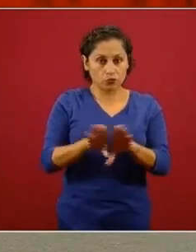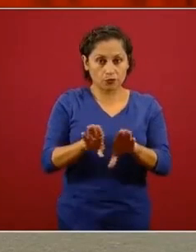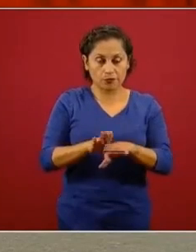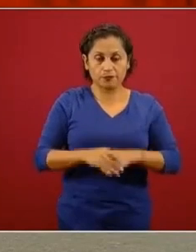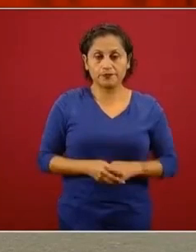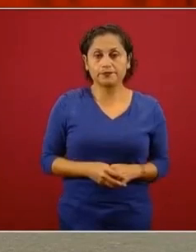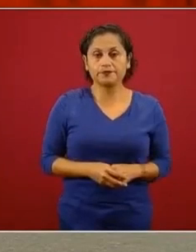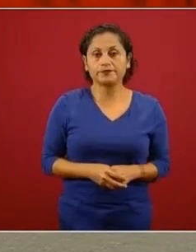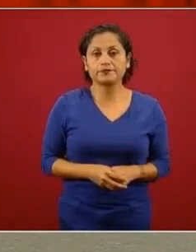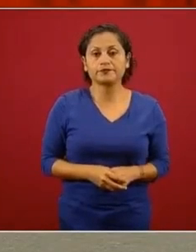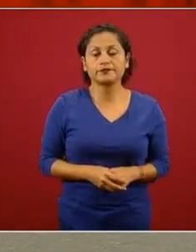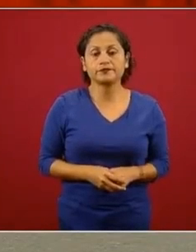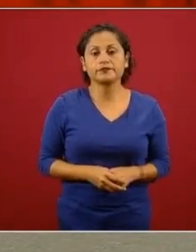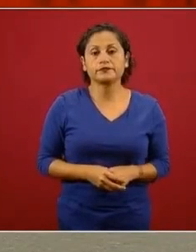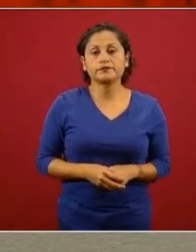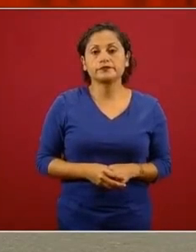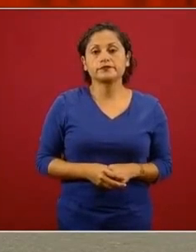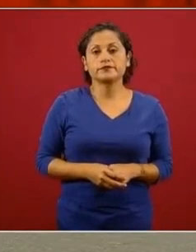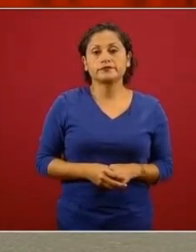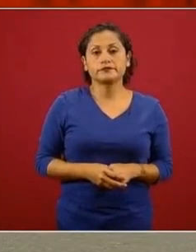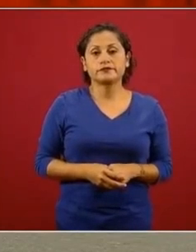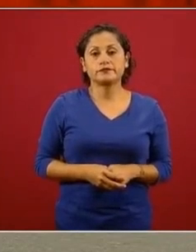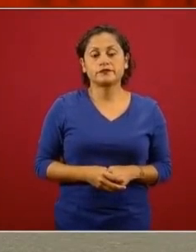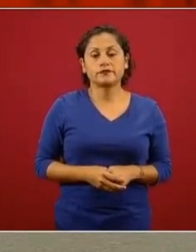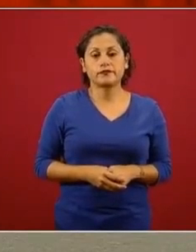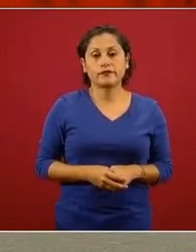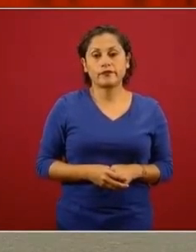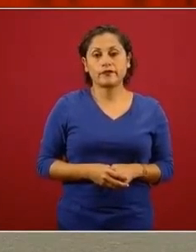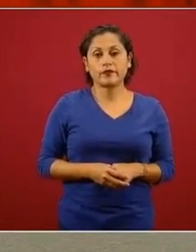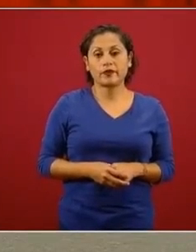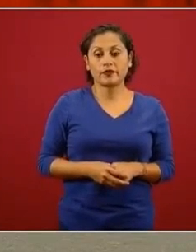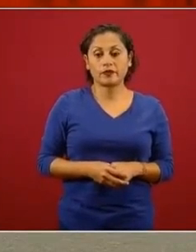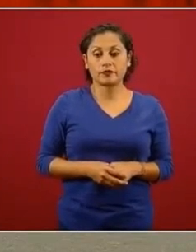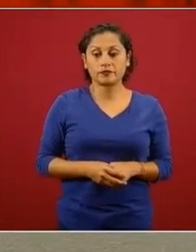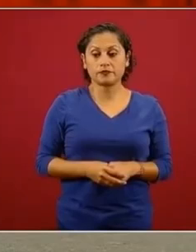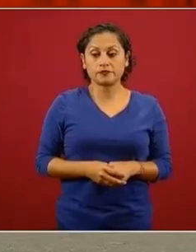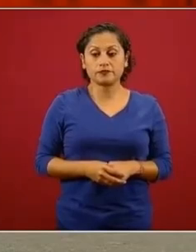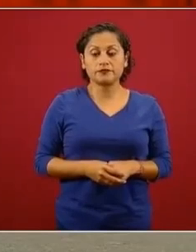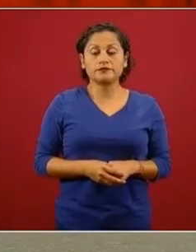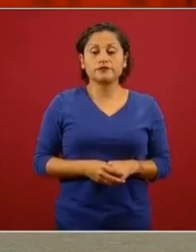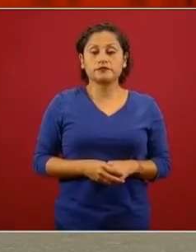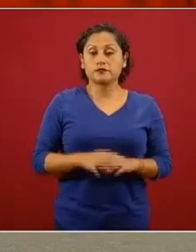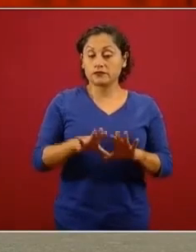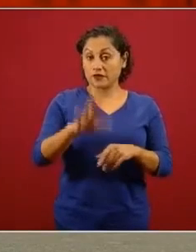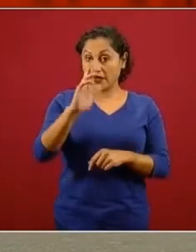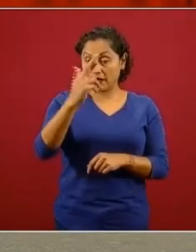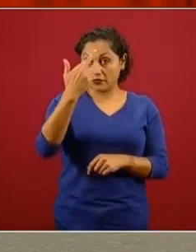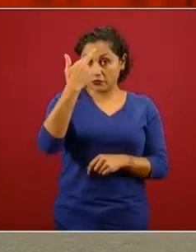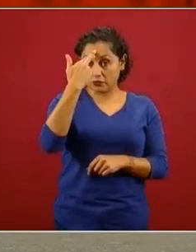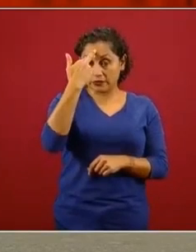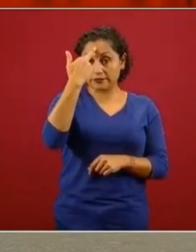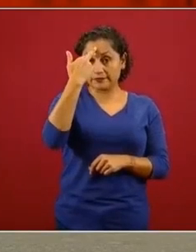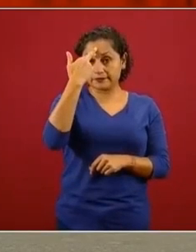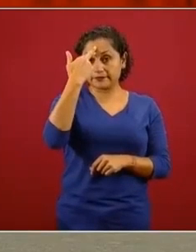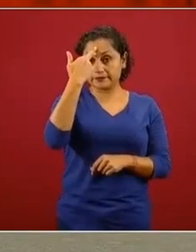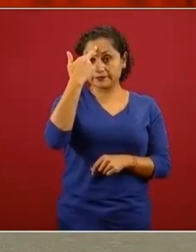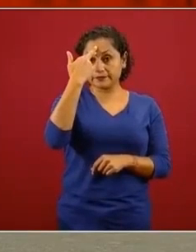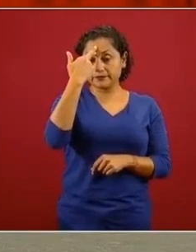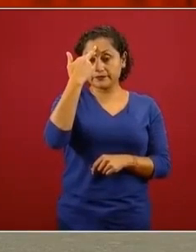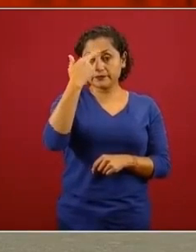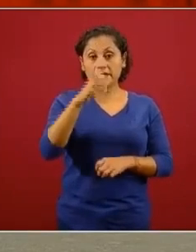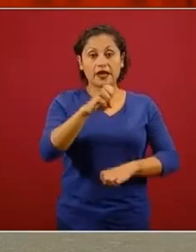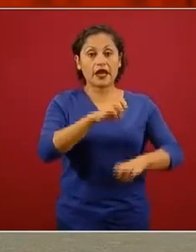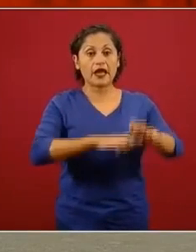Primero que nada, hay que tener en cuenta que en el programa de apoyo financiero a